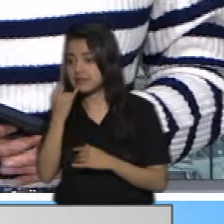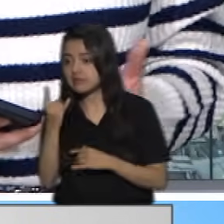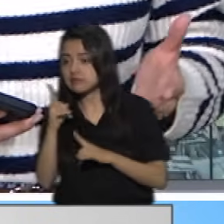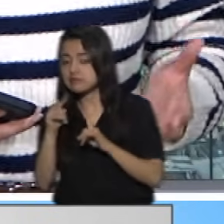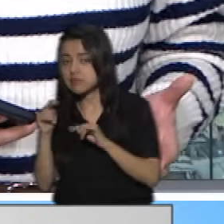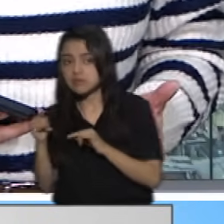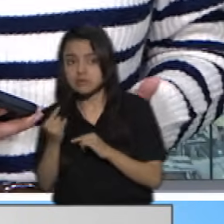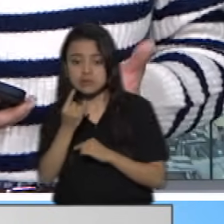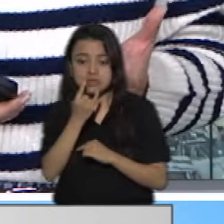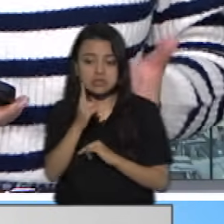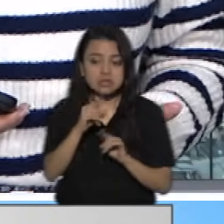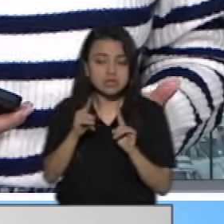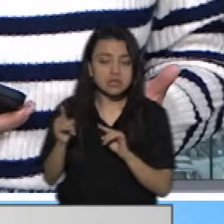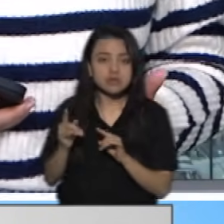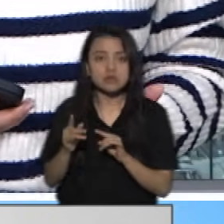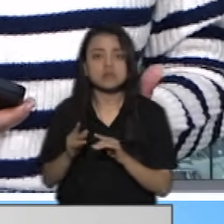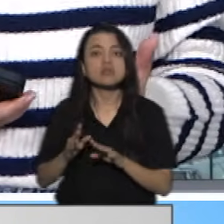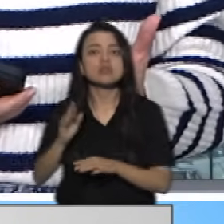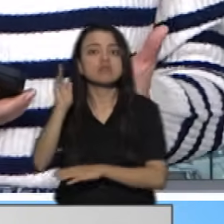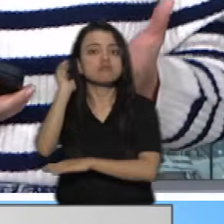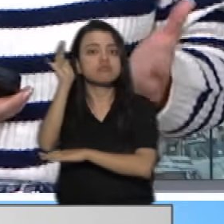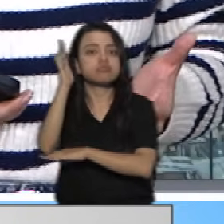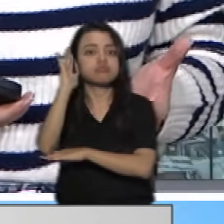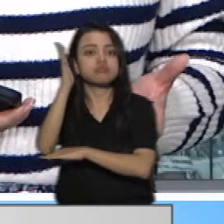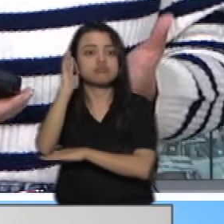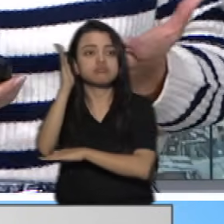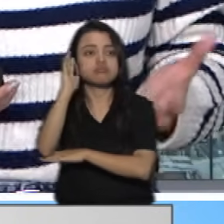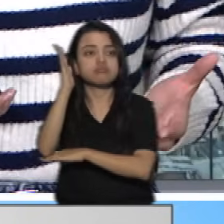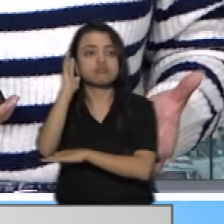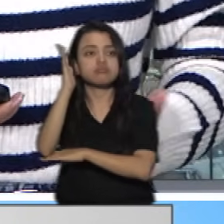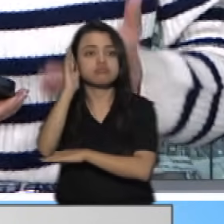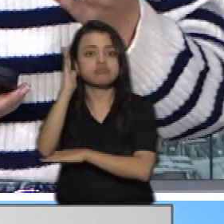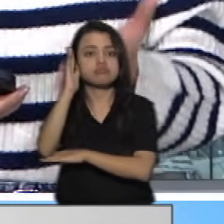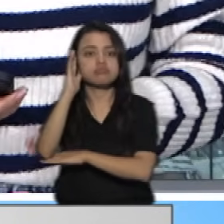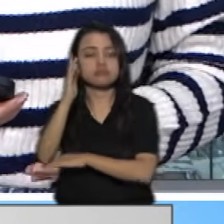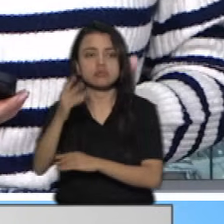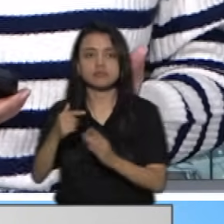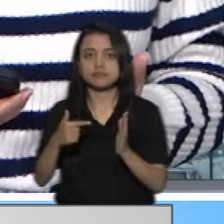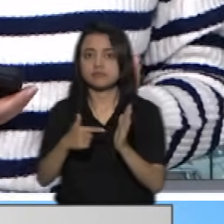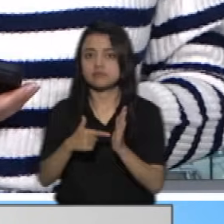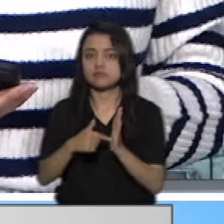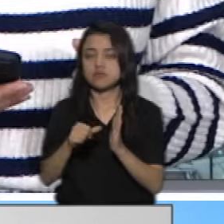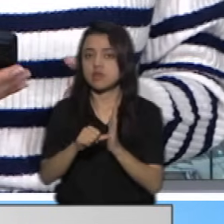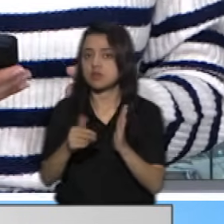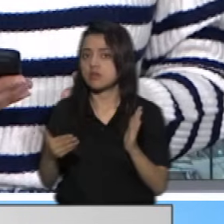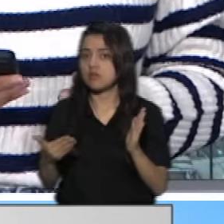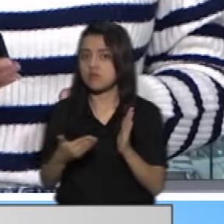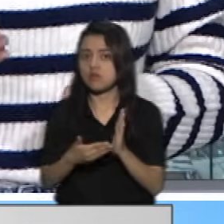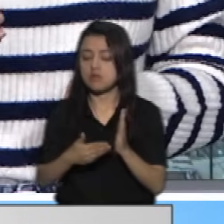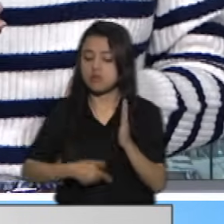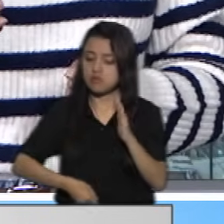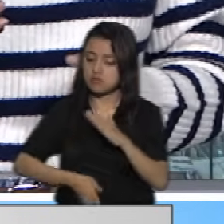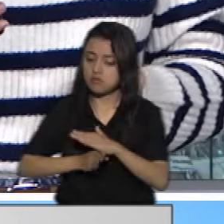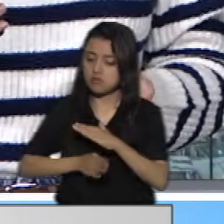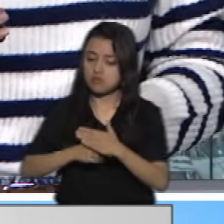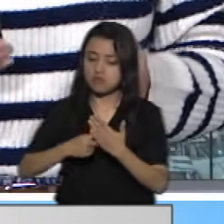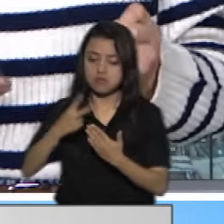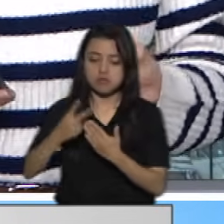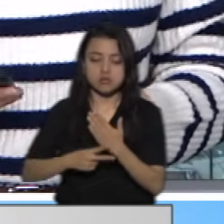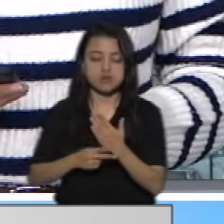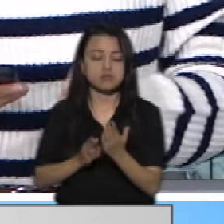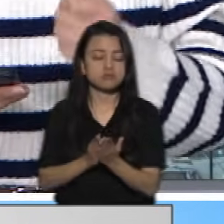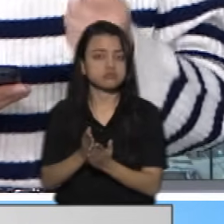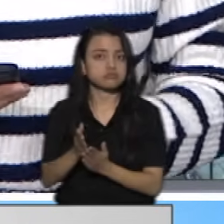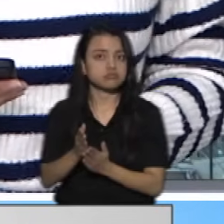apoyando las posiciones de los ponentes que hacen parte del Pacto Histórico, asegurando que es necesario que se avance en el proyecto de reforma a la salud. Pues